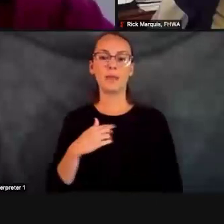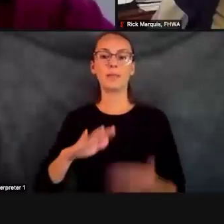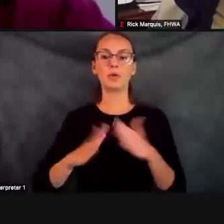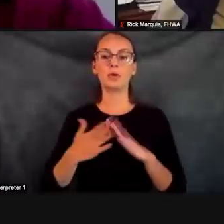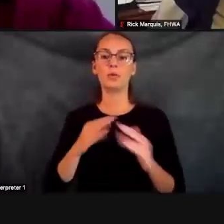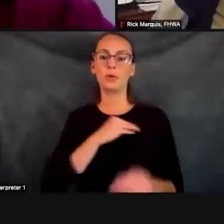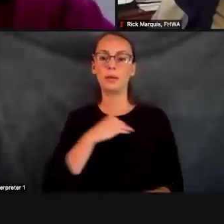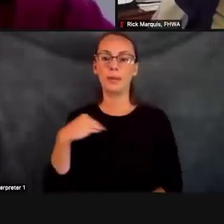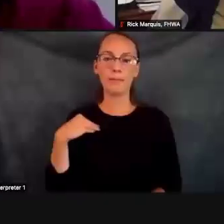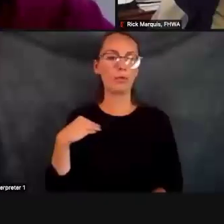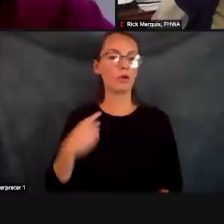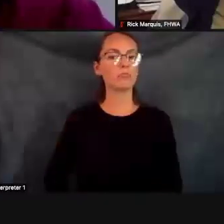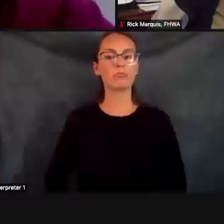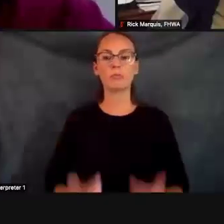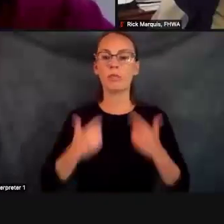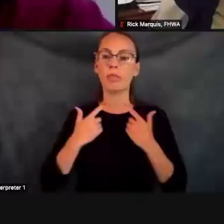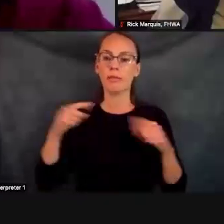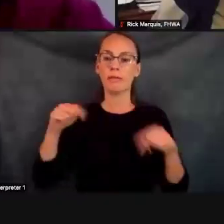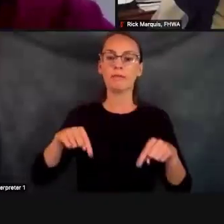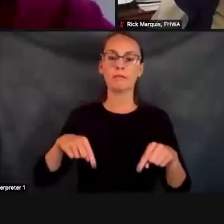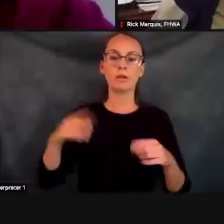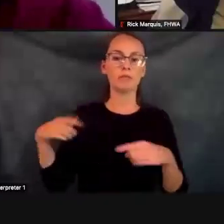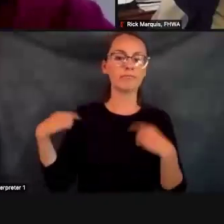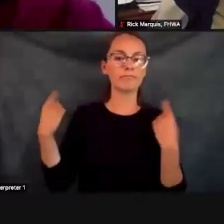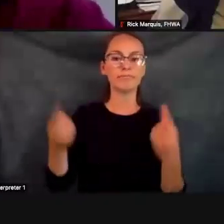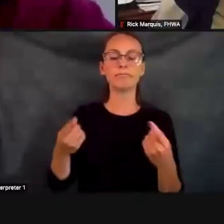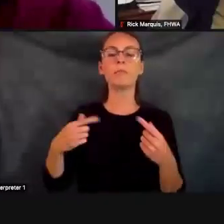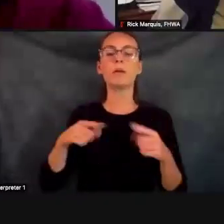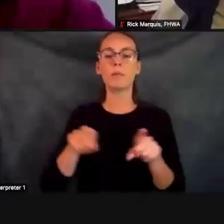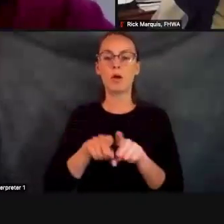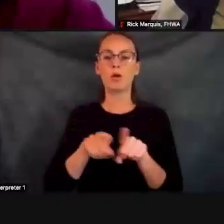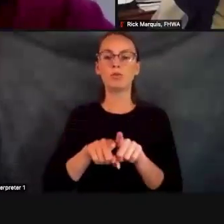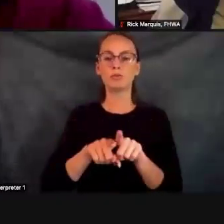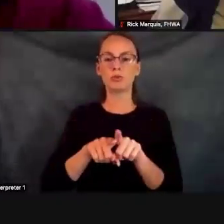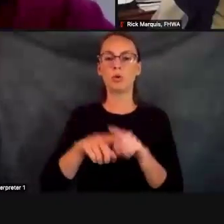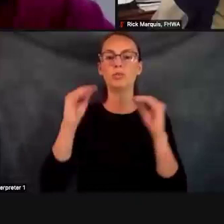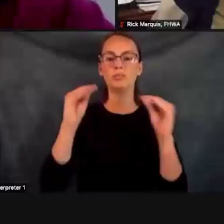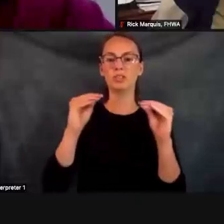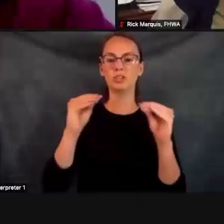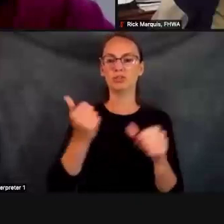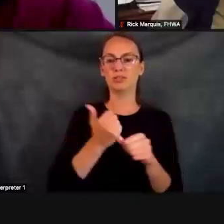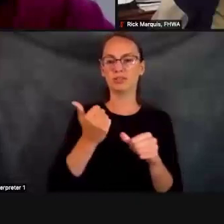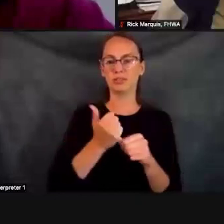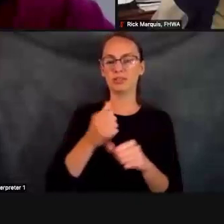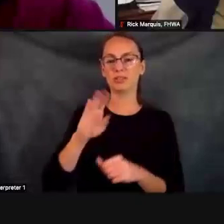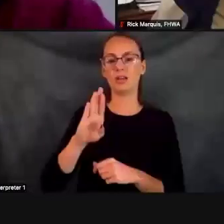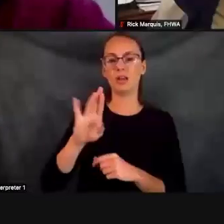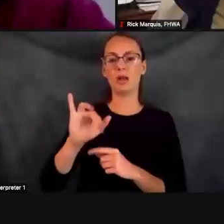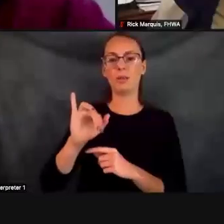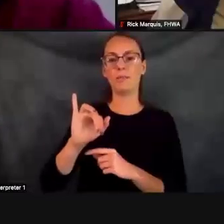H-O-B-B-S. Soy miembro de la comunidad y también soy